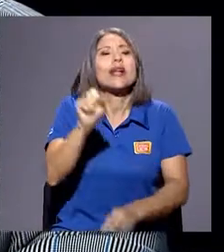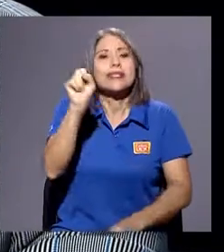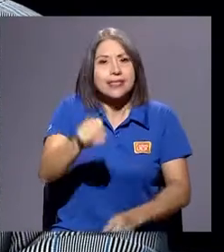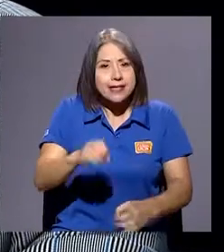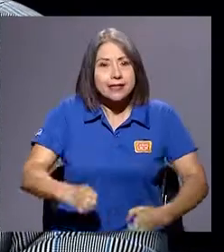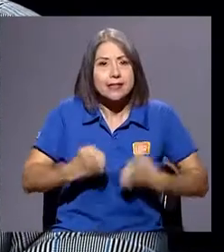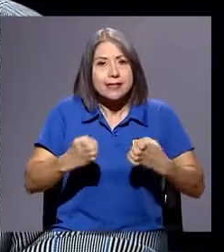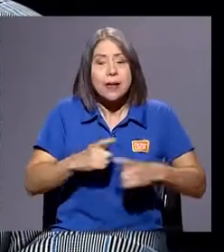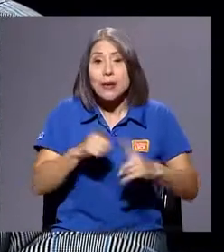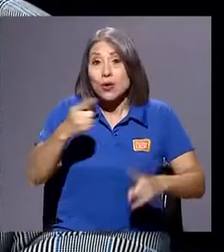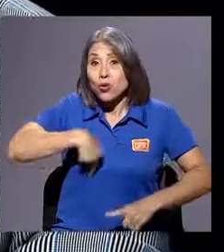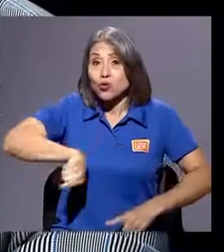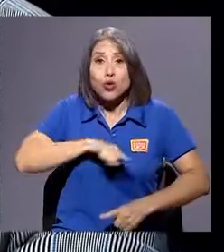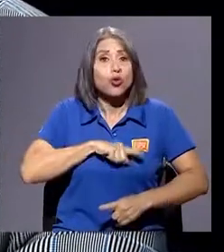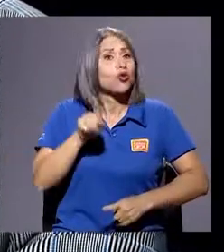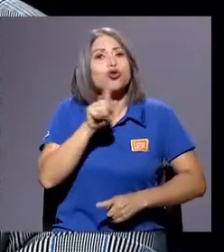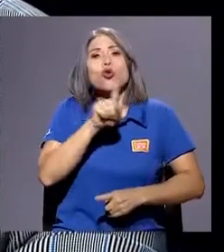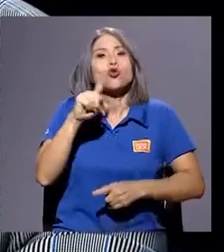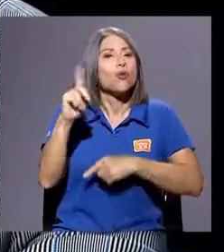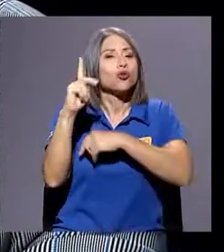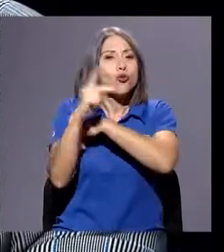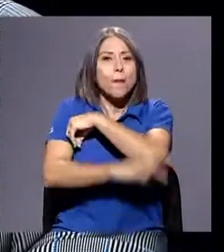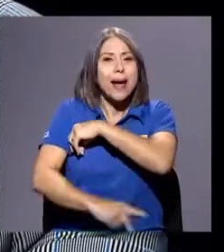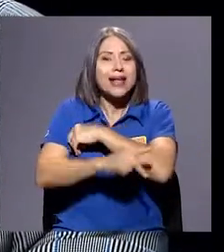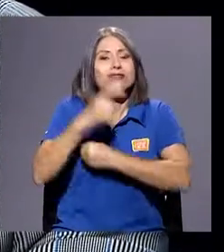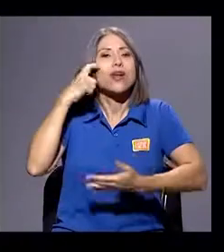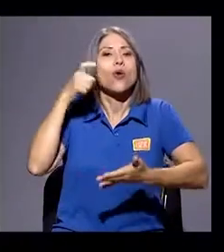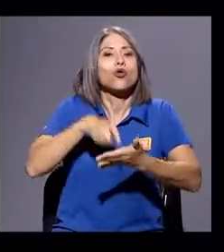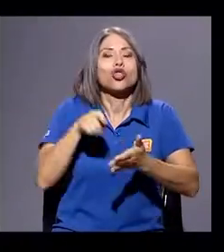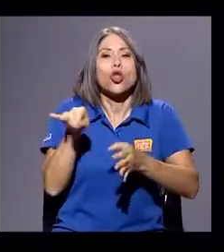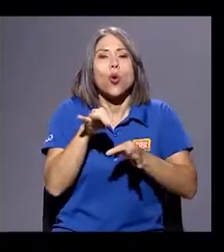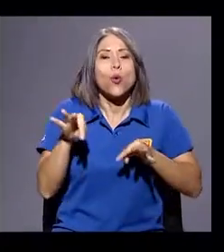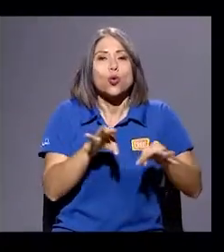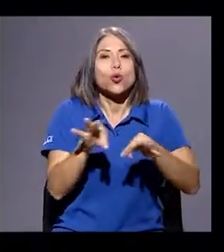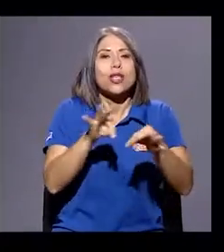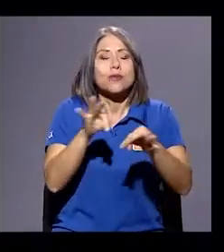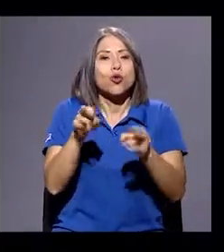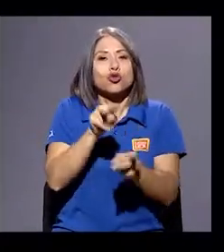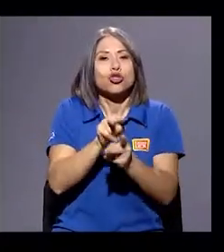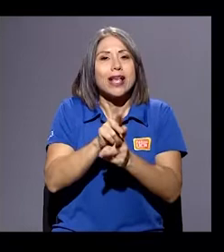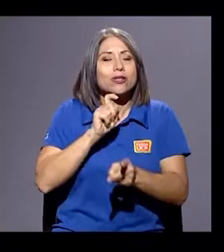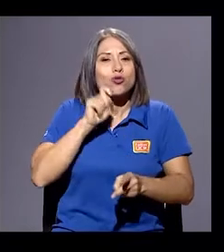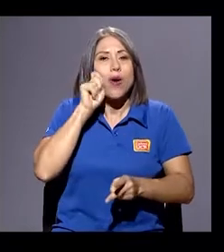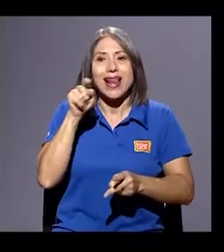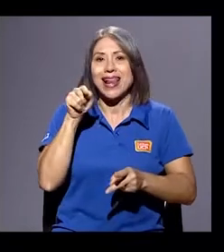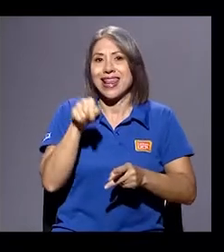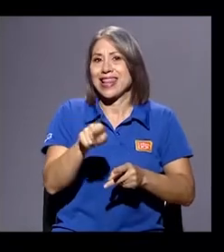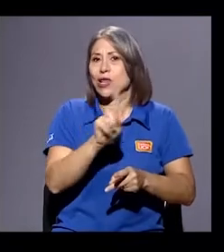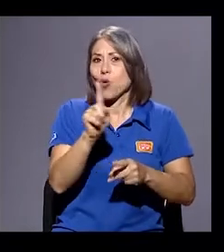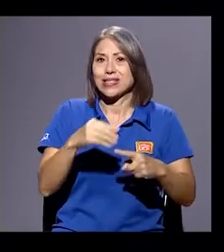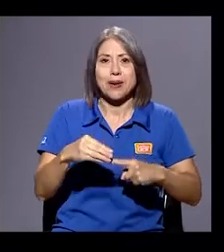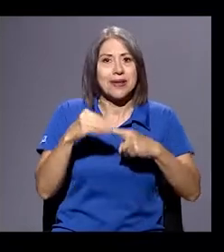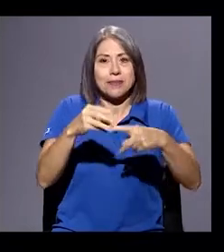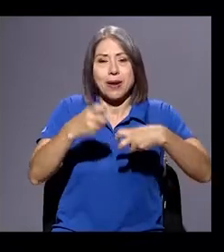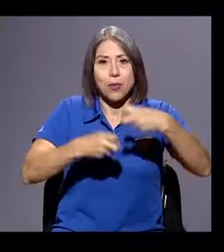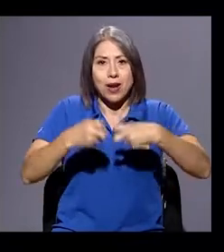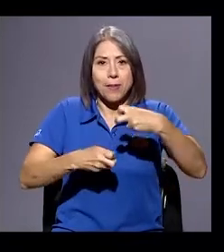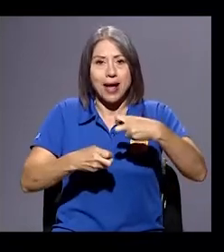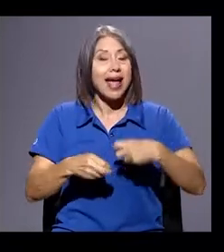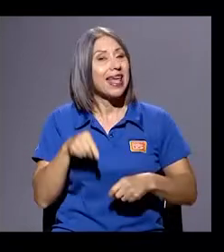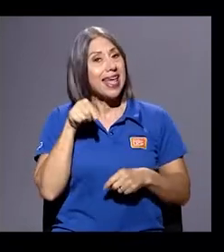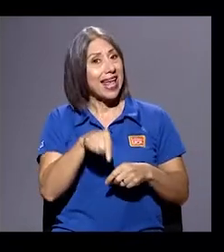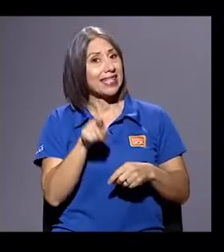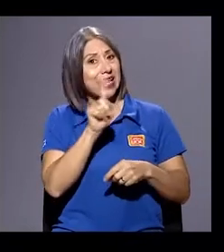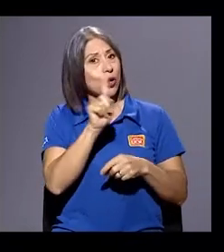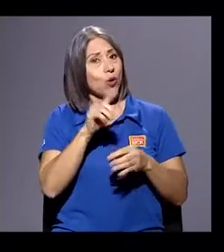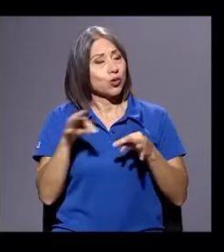No somos un país reconocido como turismo sexual, ni es nuestro principal problema. Y voy a hacer un apunte, no es un turismo sexual